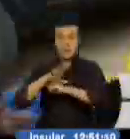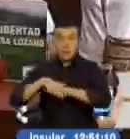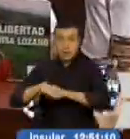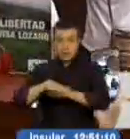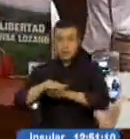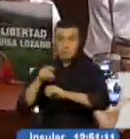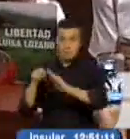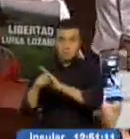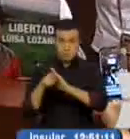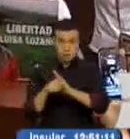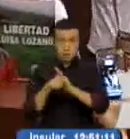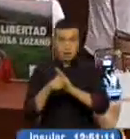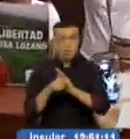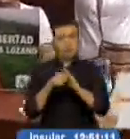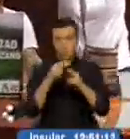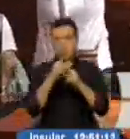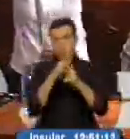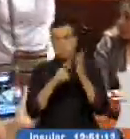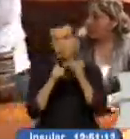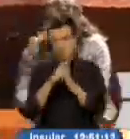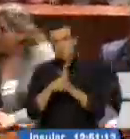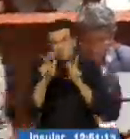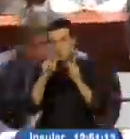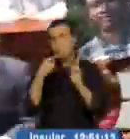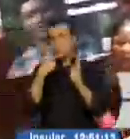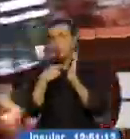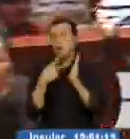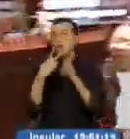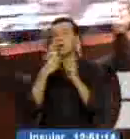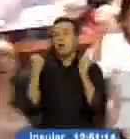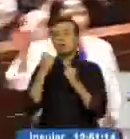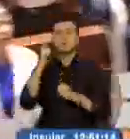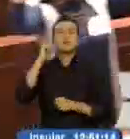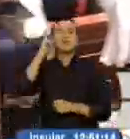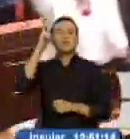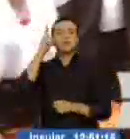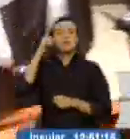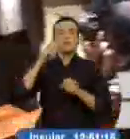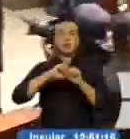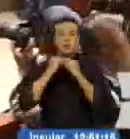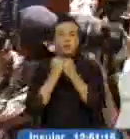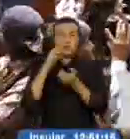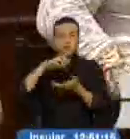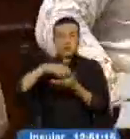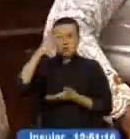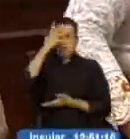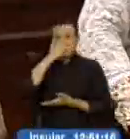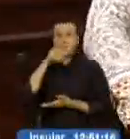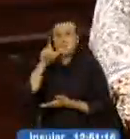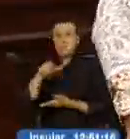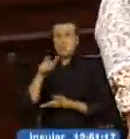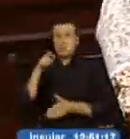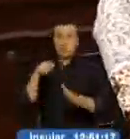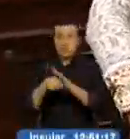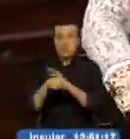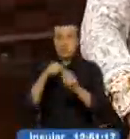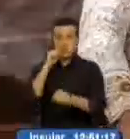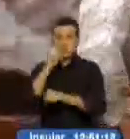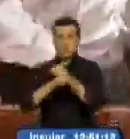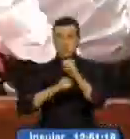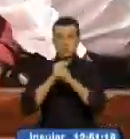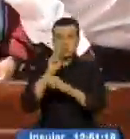Santiago. En la lista presentada por la CONAIE consta un ex dirigente social de la provincia de Esmeraldas, quien falleció en el